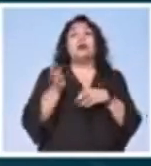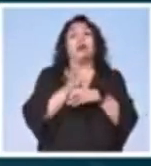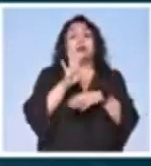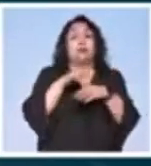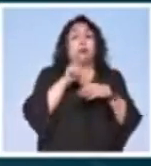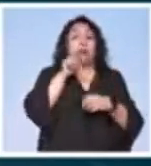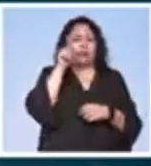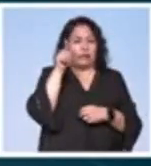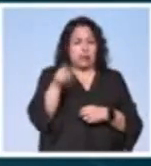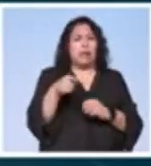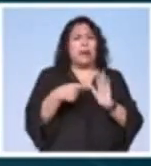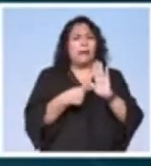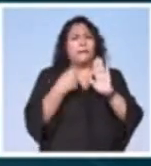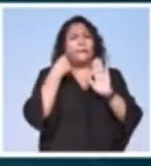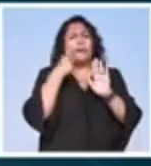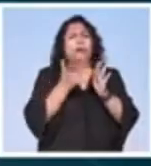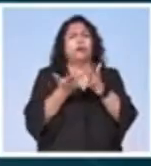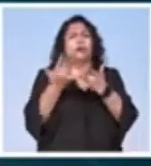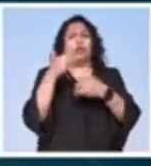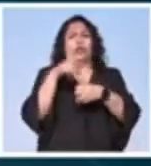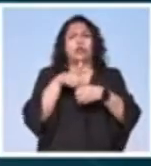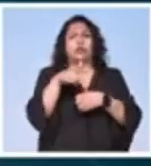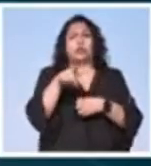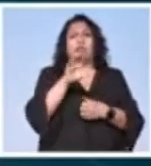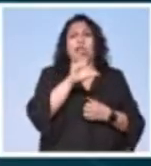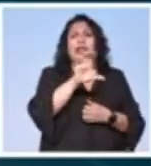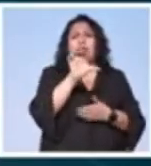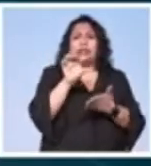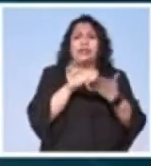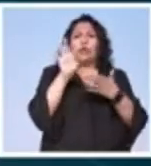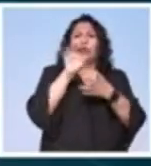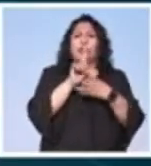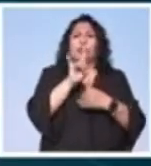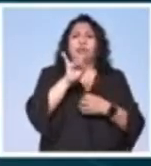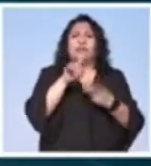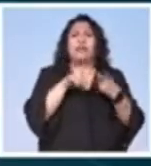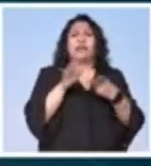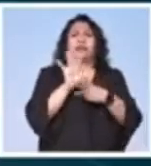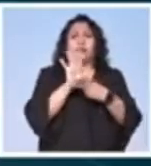Allá está disponible en las redes sociales del Centro de Cultura Digital y